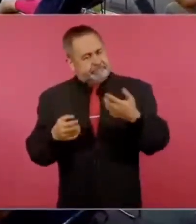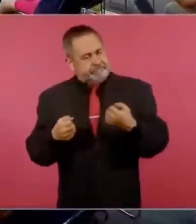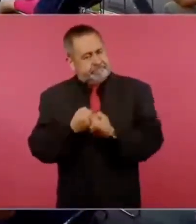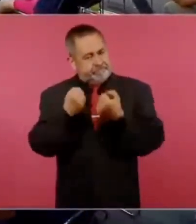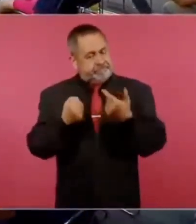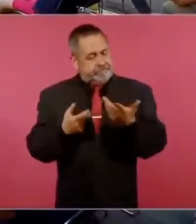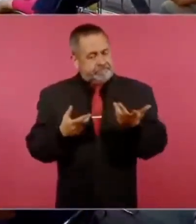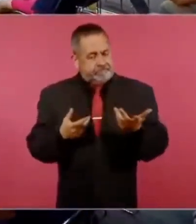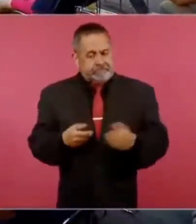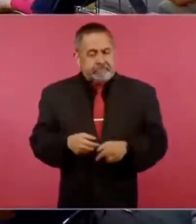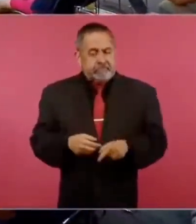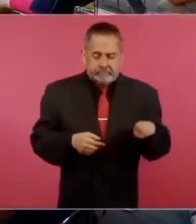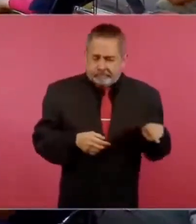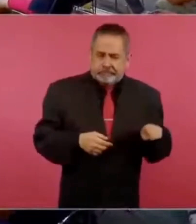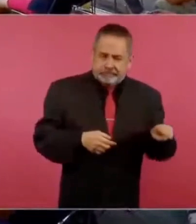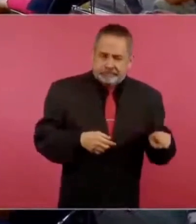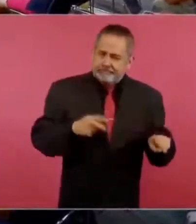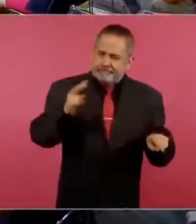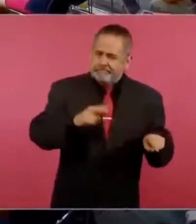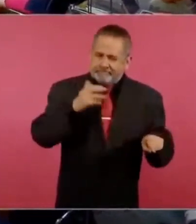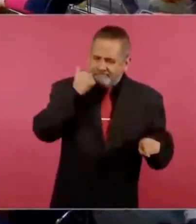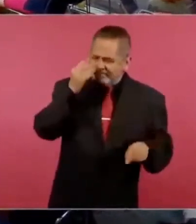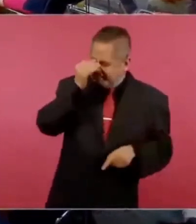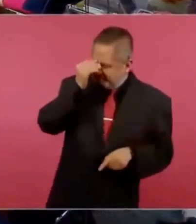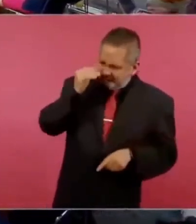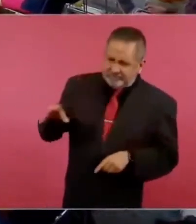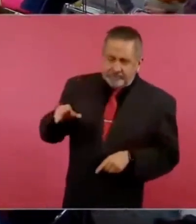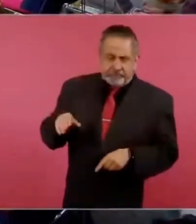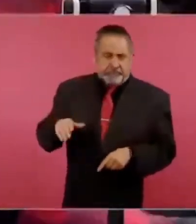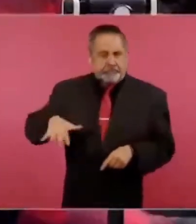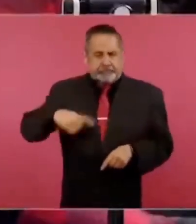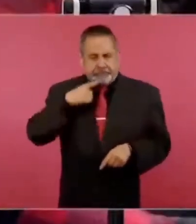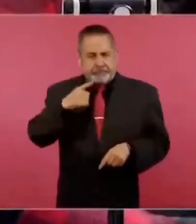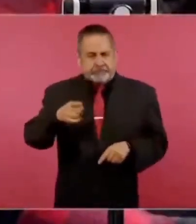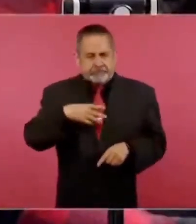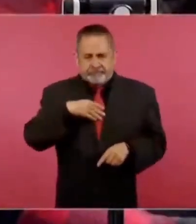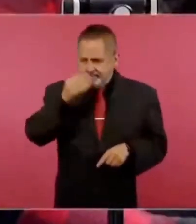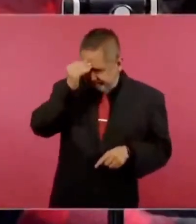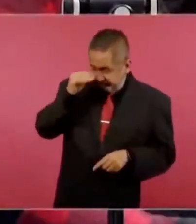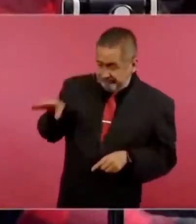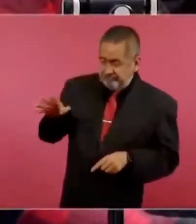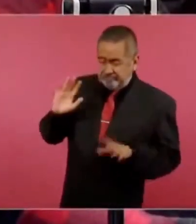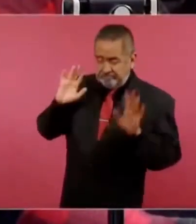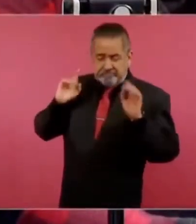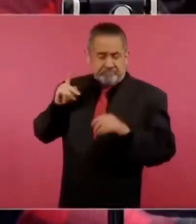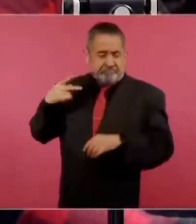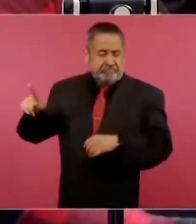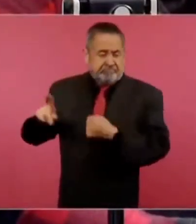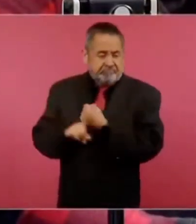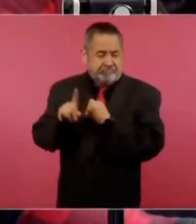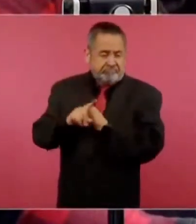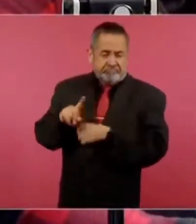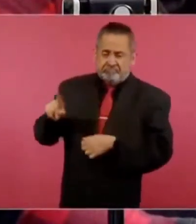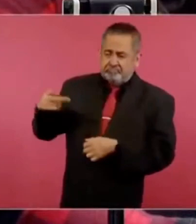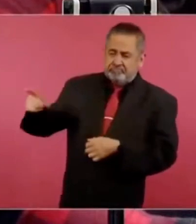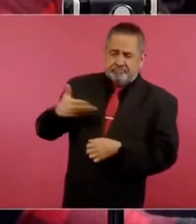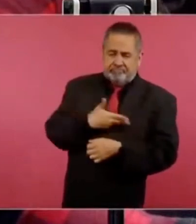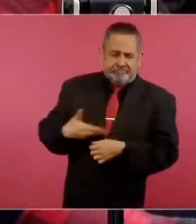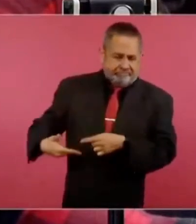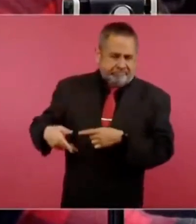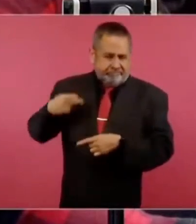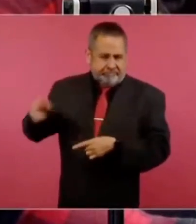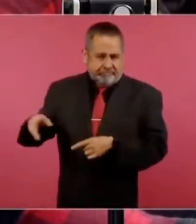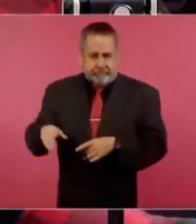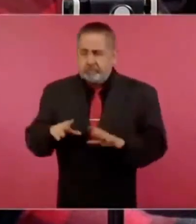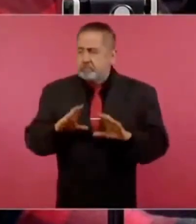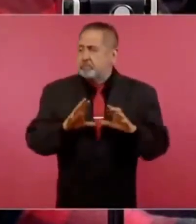una intención de precisamente, como se lo mencionaba, de dejarle un desastre por no querer perder